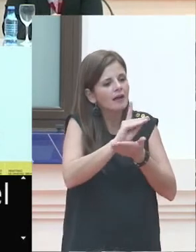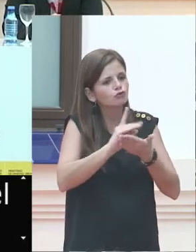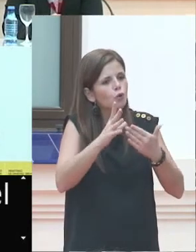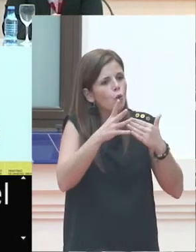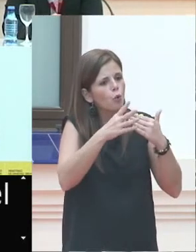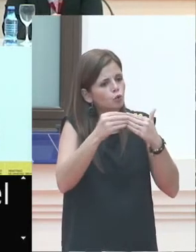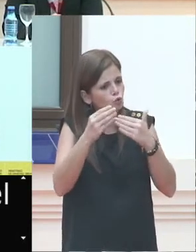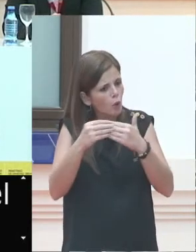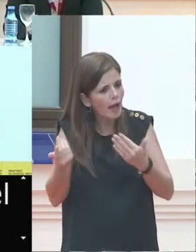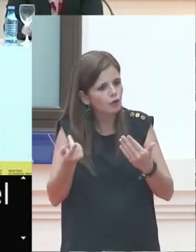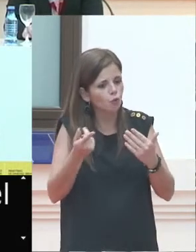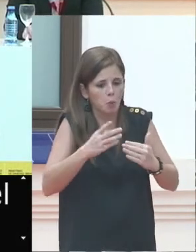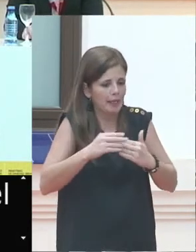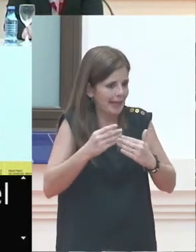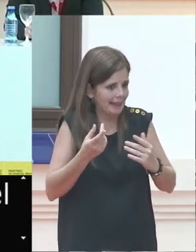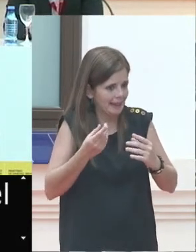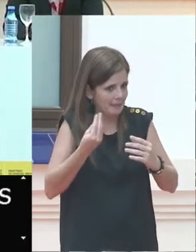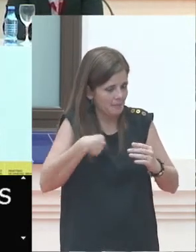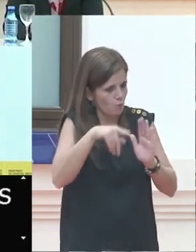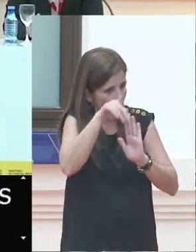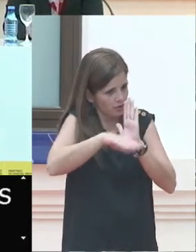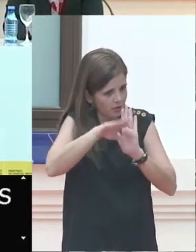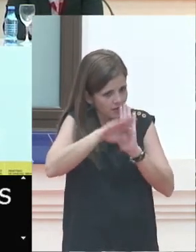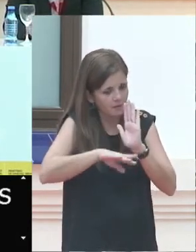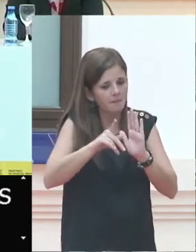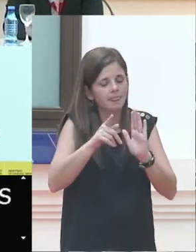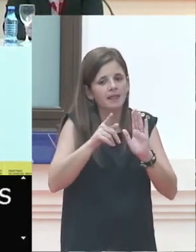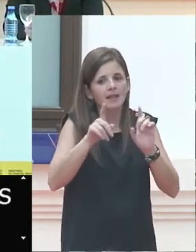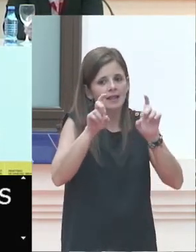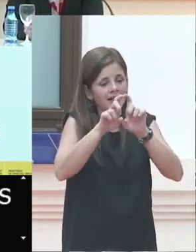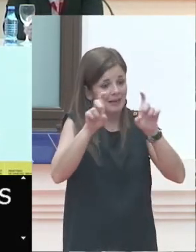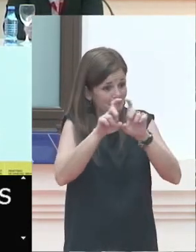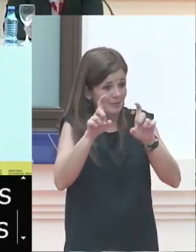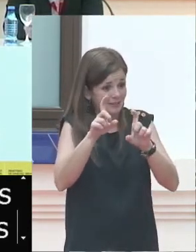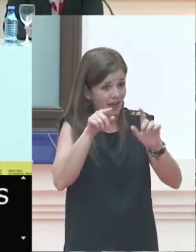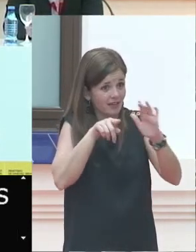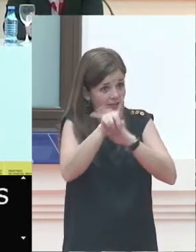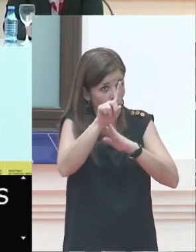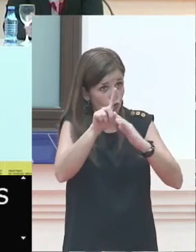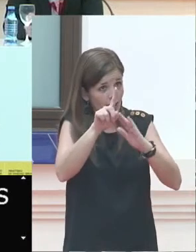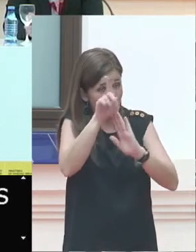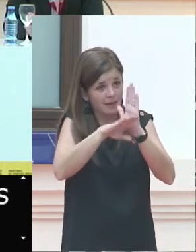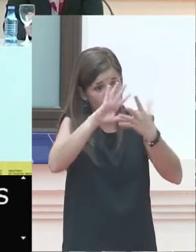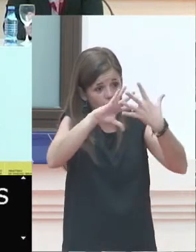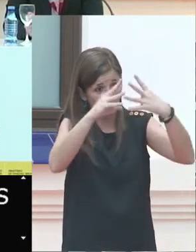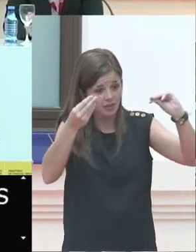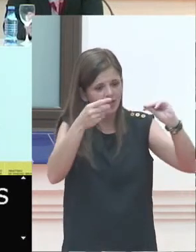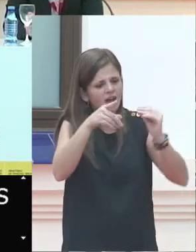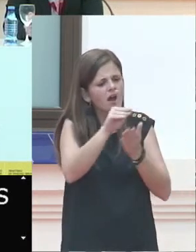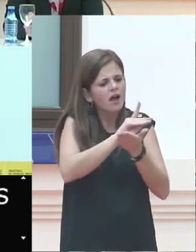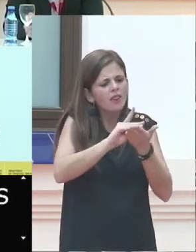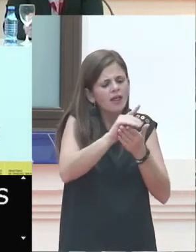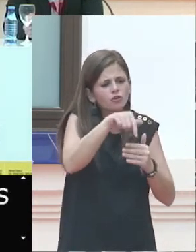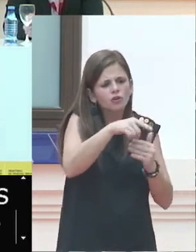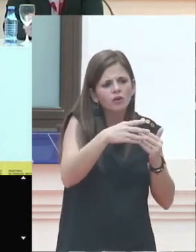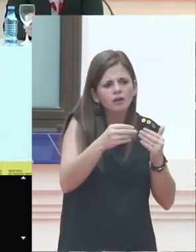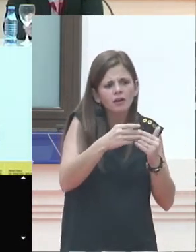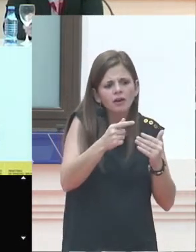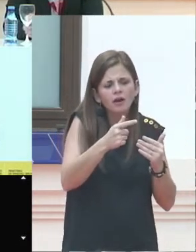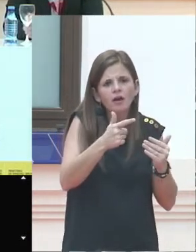pagar bajo demanda. Bueno, la pregunta va realmente en el sentido de que